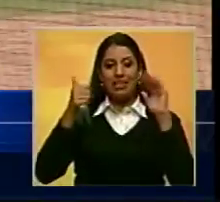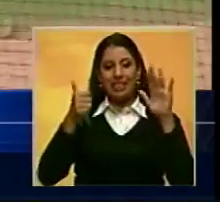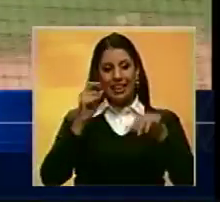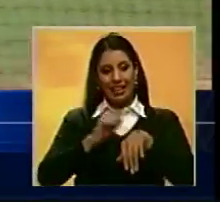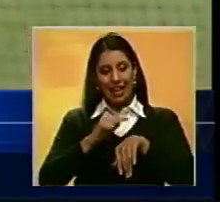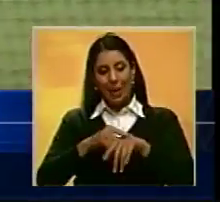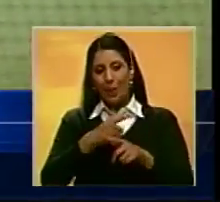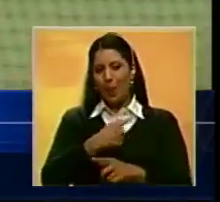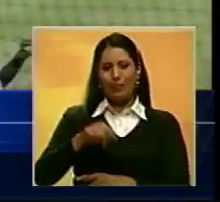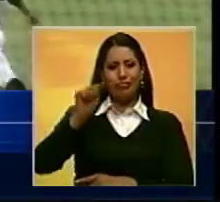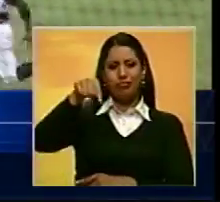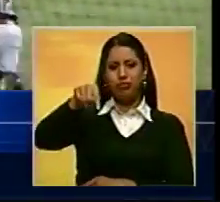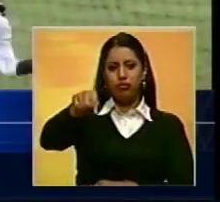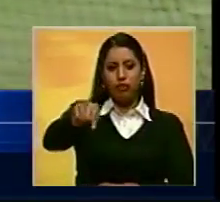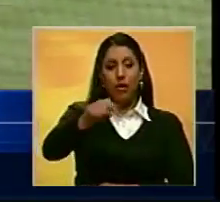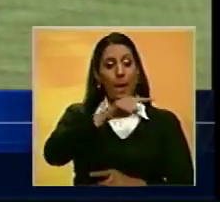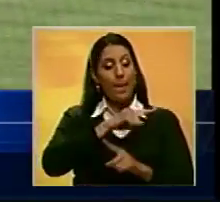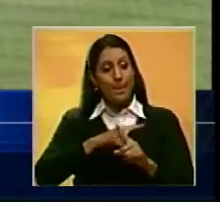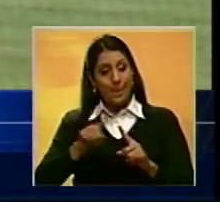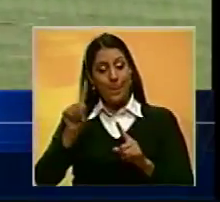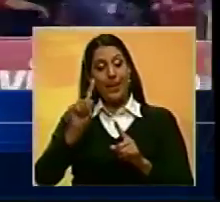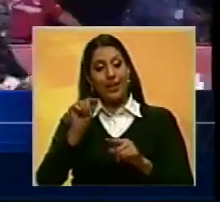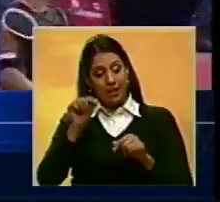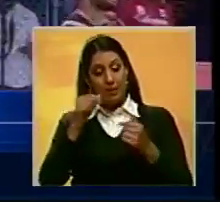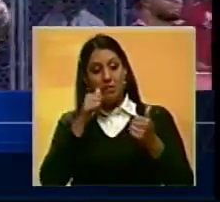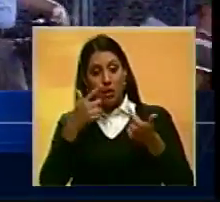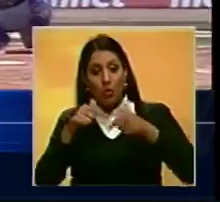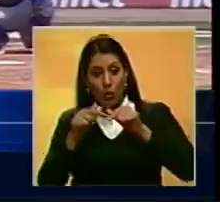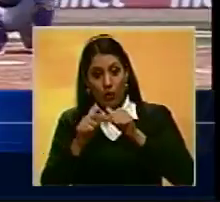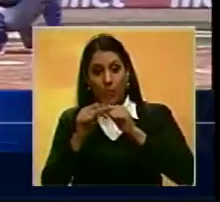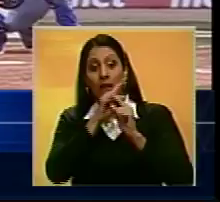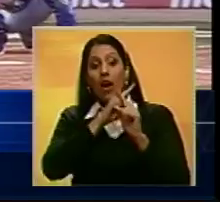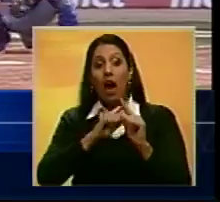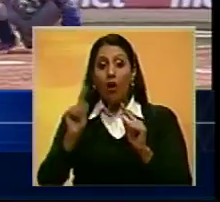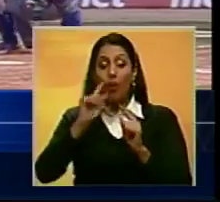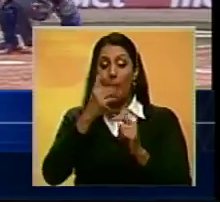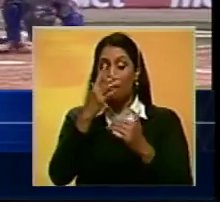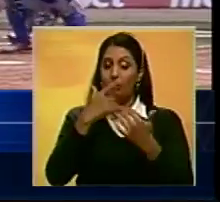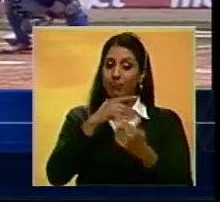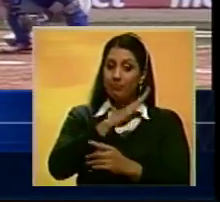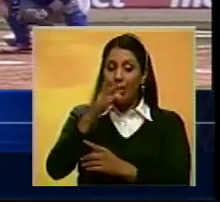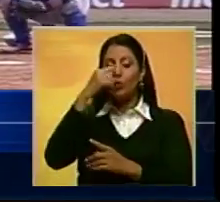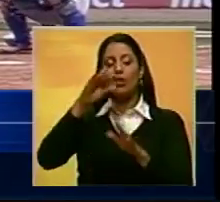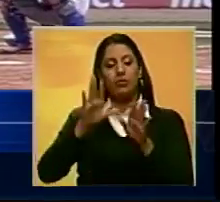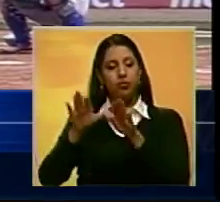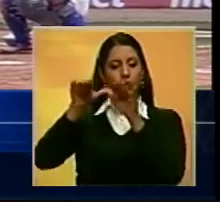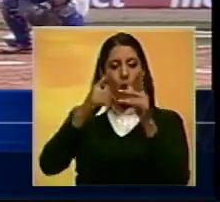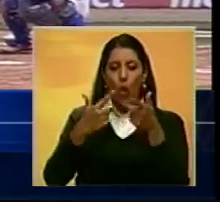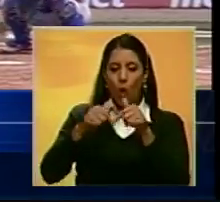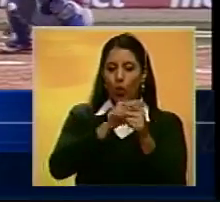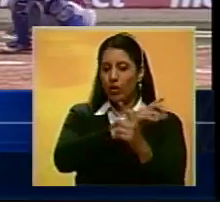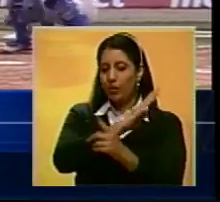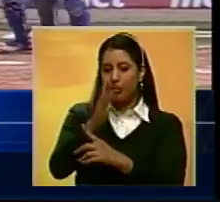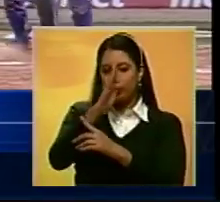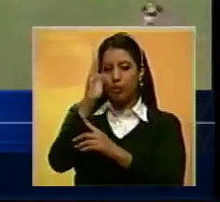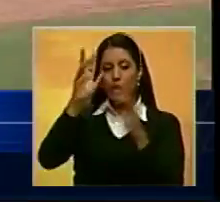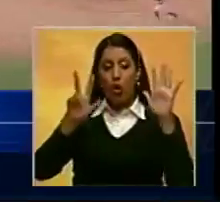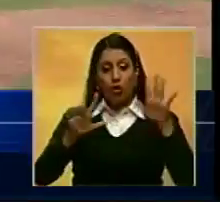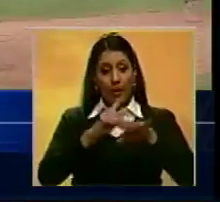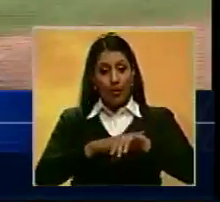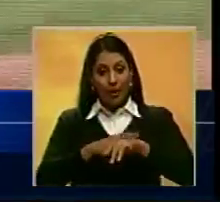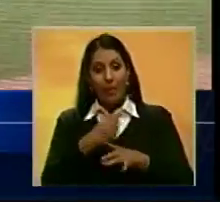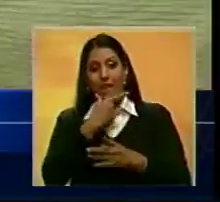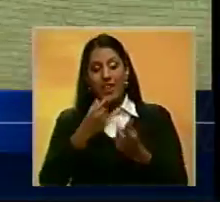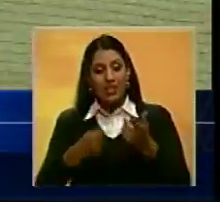un imparable impulsor de Carlos Tozzi, bien por ese sector del terreno, pero los Rapaces tomaron una vez más la ventaja en el octavo, ahora de